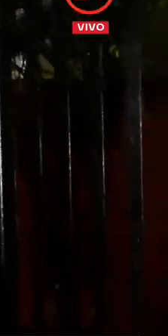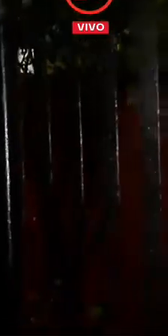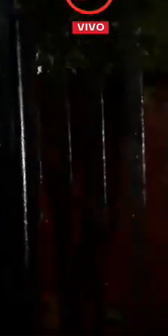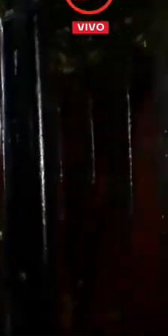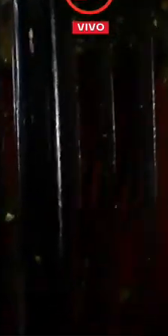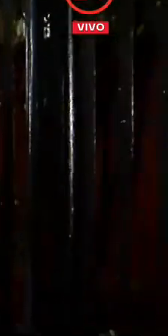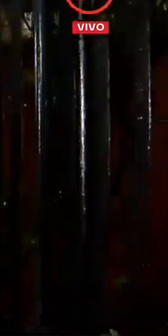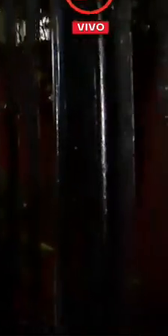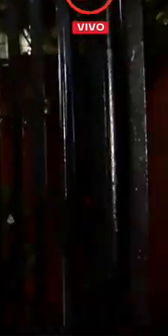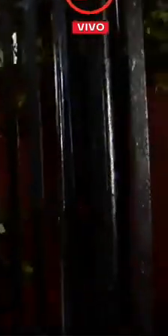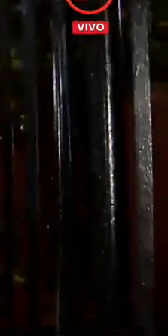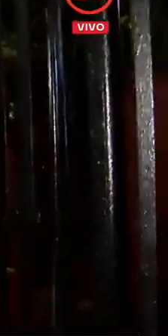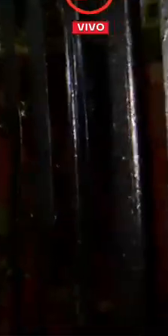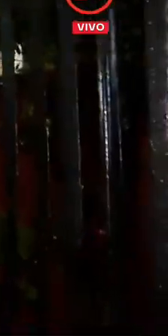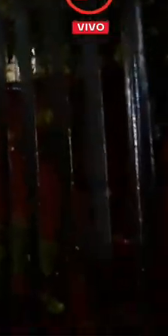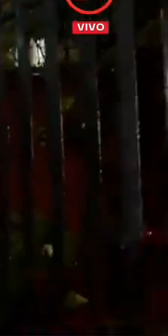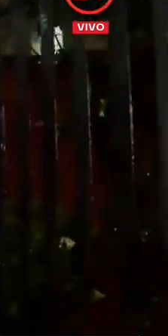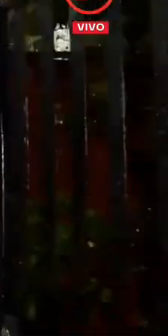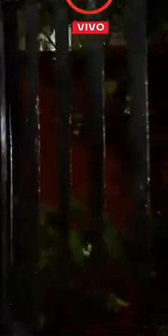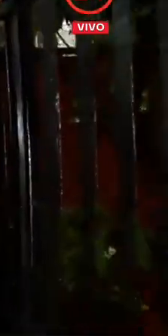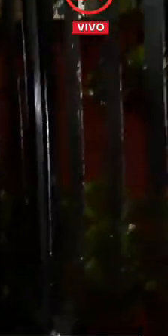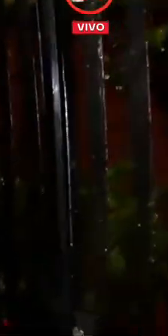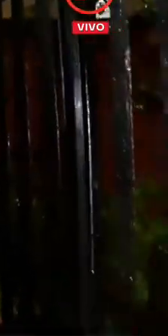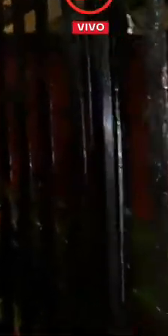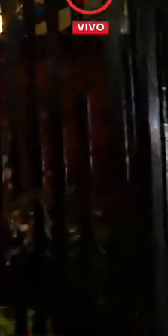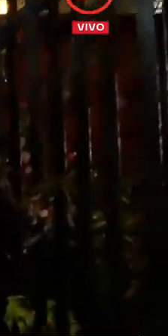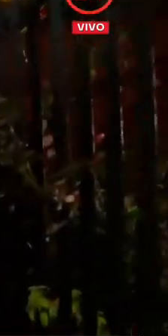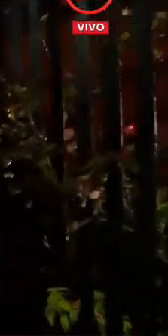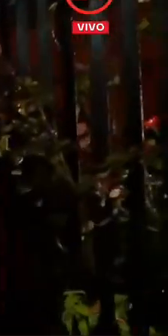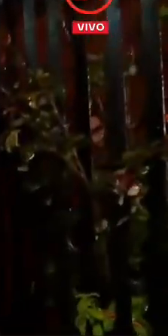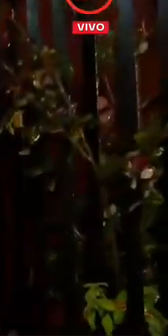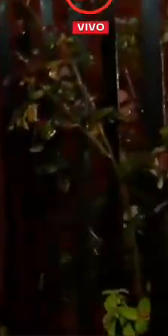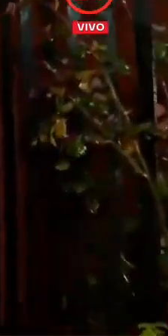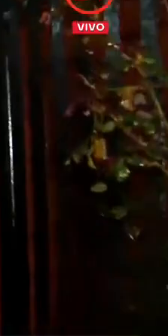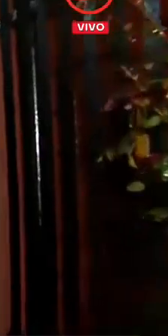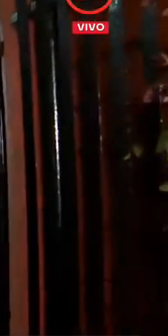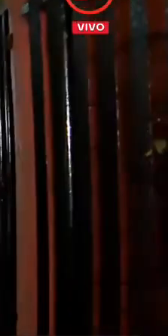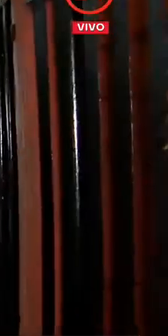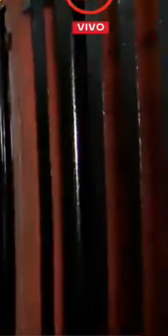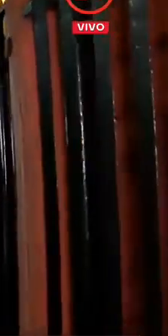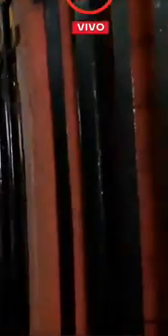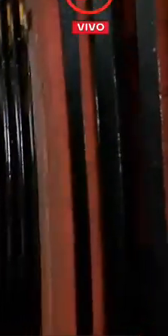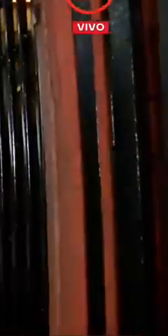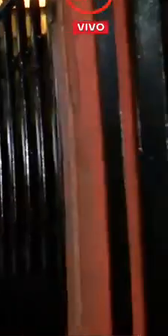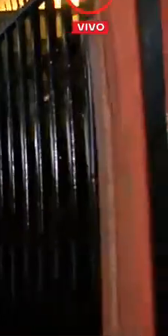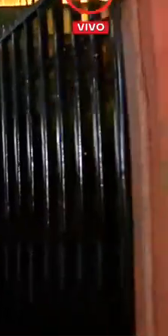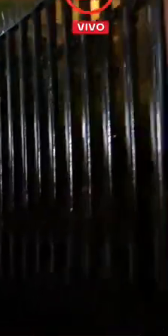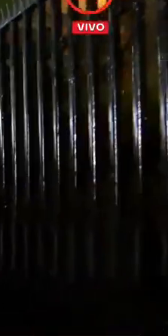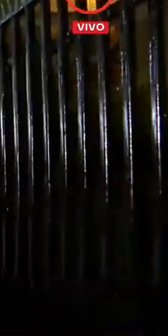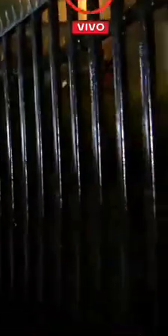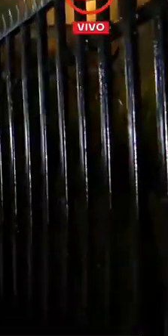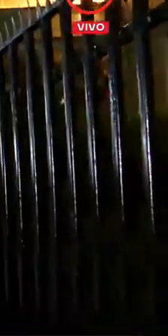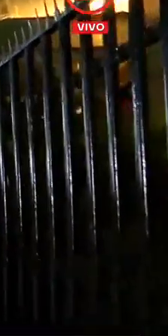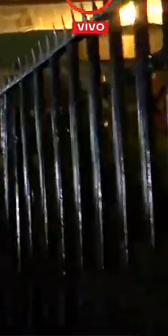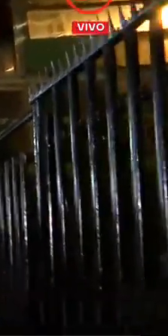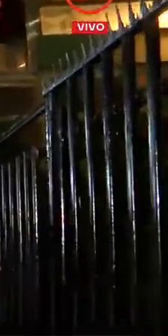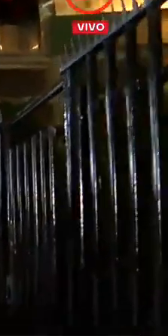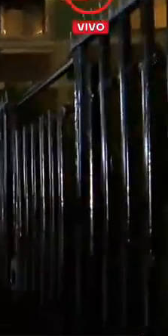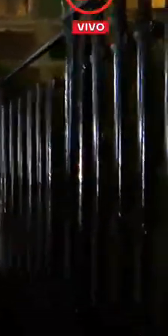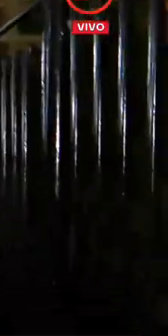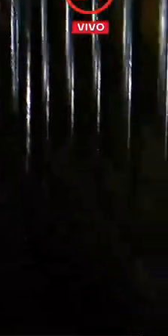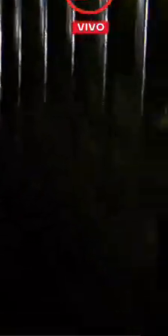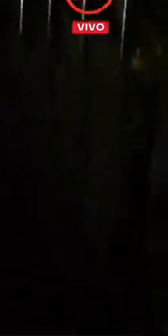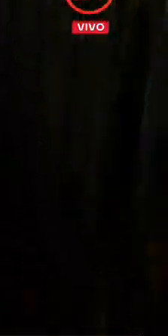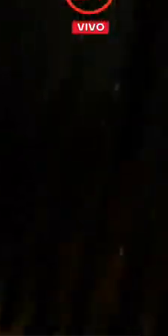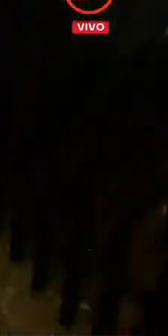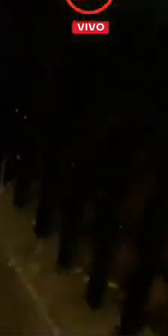eso de la... ¿Podemos conversar? A eso de la 1 de la mañana va a haber un pic más alto todavía en la crecida. Ahora, es en este desnivel, porque si